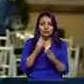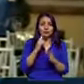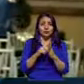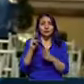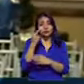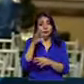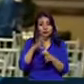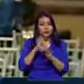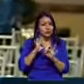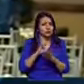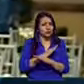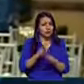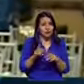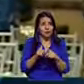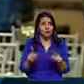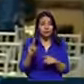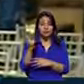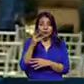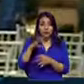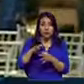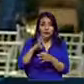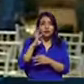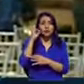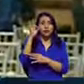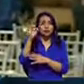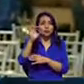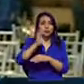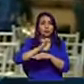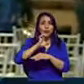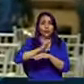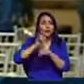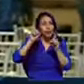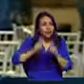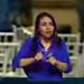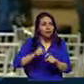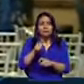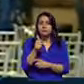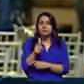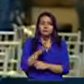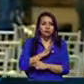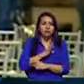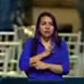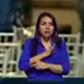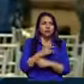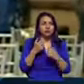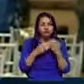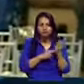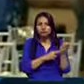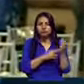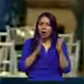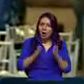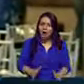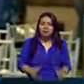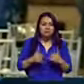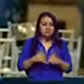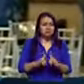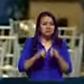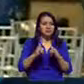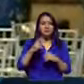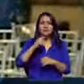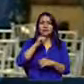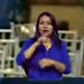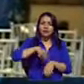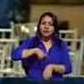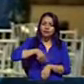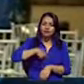segunda vuelta. Pero no solo para la segunda vuelta, para futuro. El Ecuador, esto ha sido desarrollado por nuestros técnicos, nuestro talento humano. Así es que todavía faltan muchas horas de